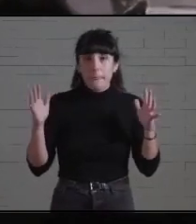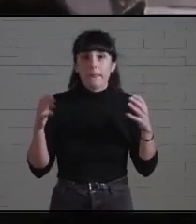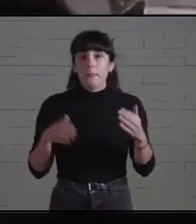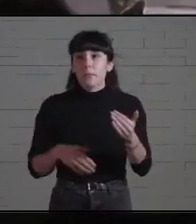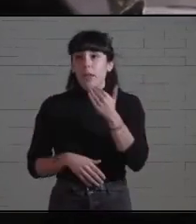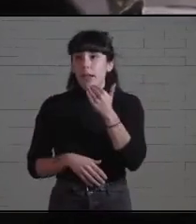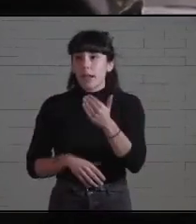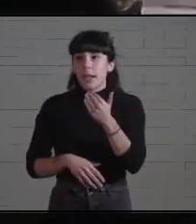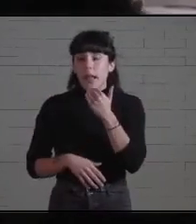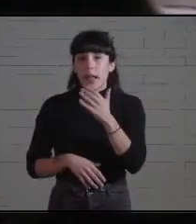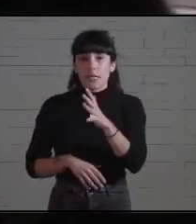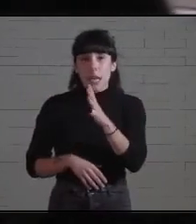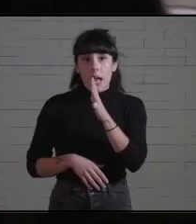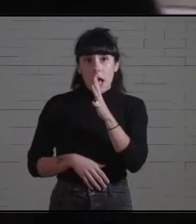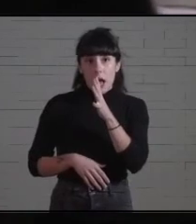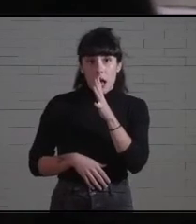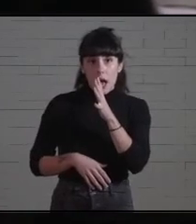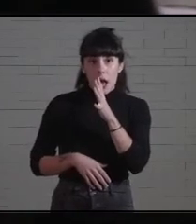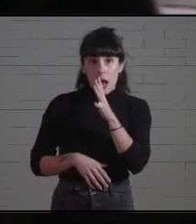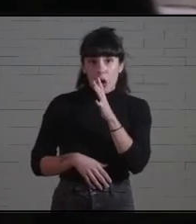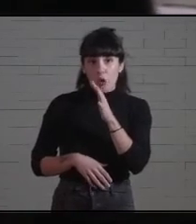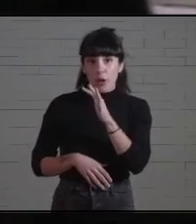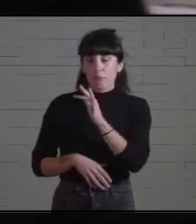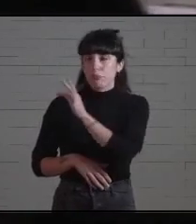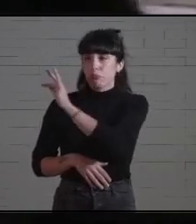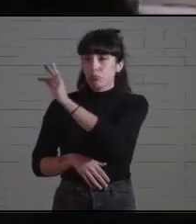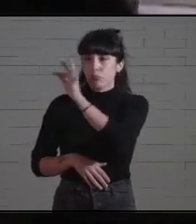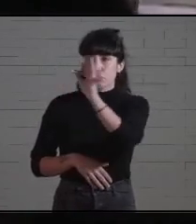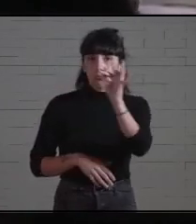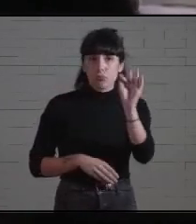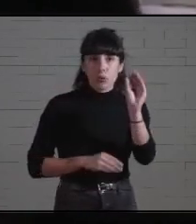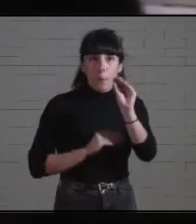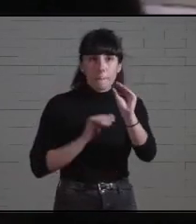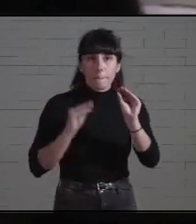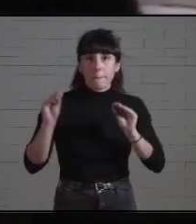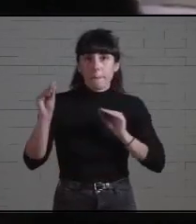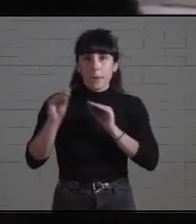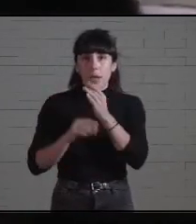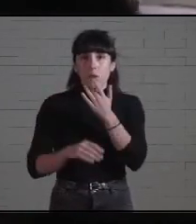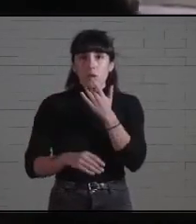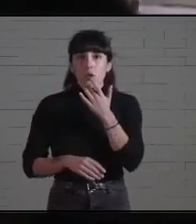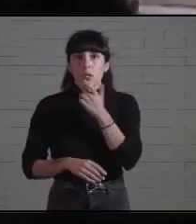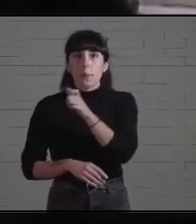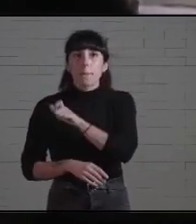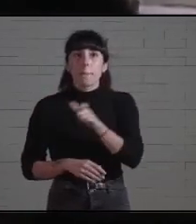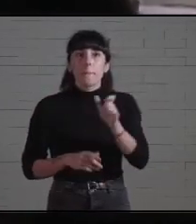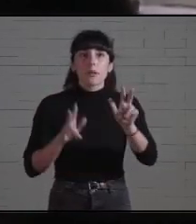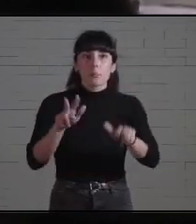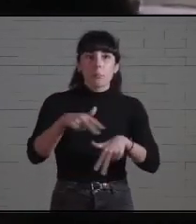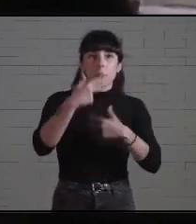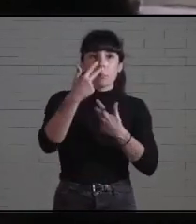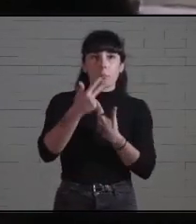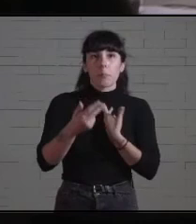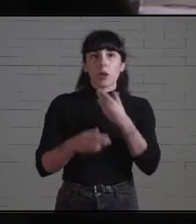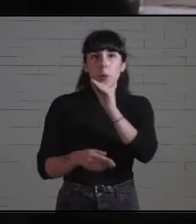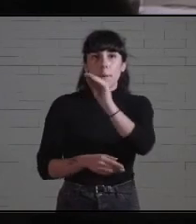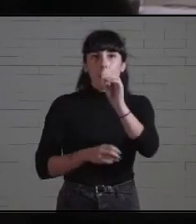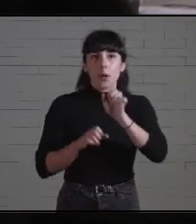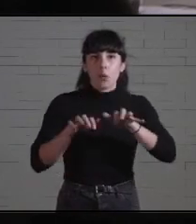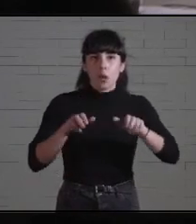Muchas gracias. Vamos a hacer ahora una pequeña ronda de preguntas. Las personas que estéis en streaming también podéis hacerlas a través del